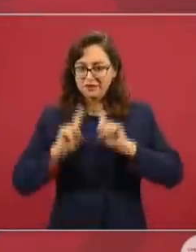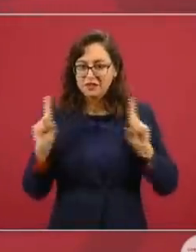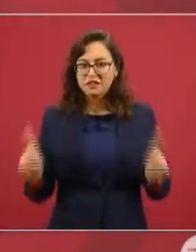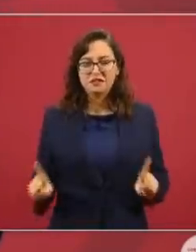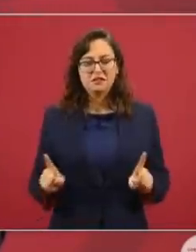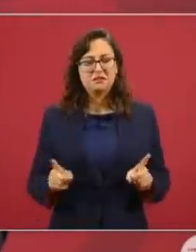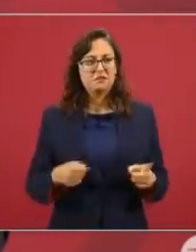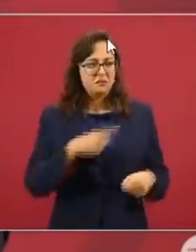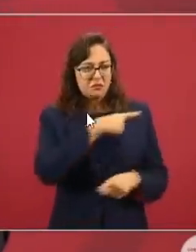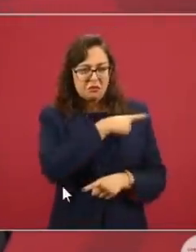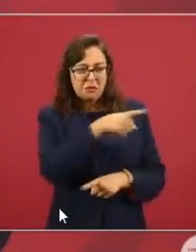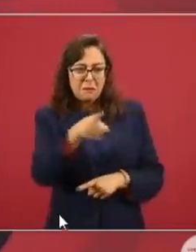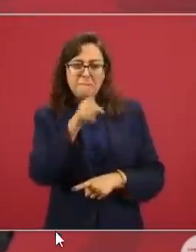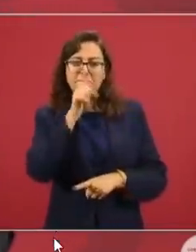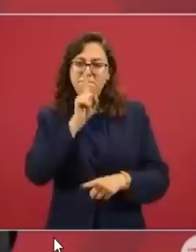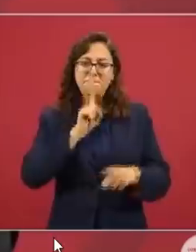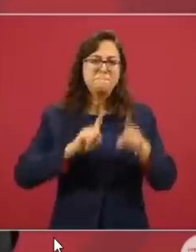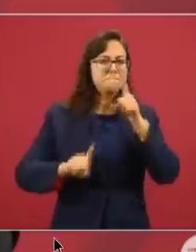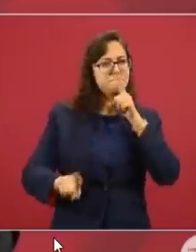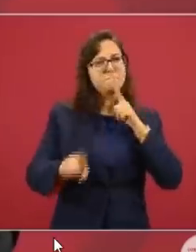aclarar, replicar,